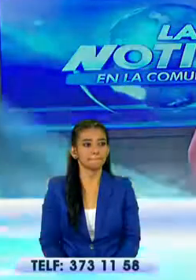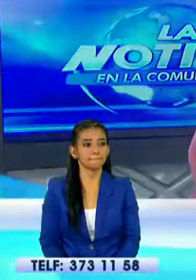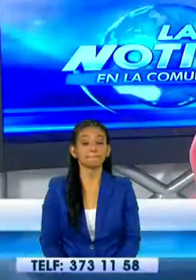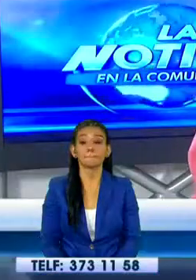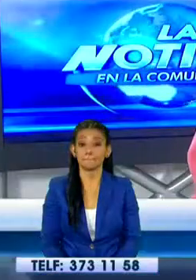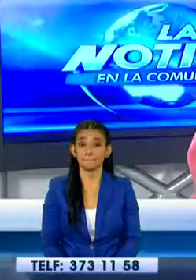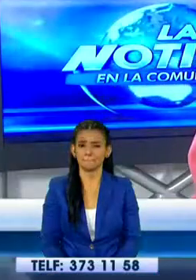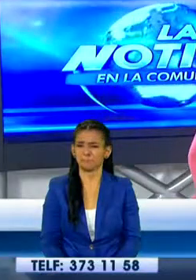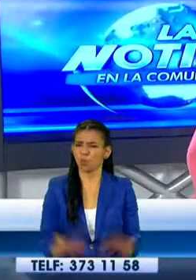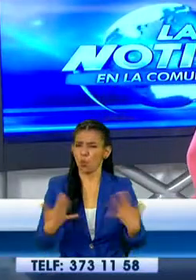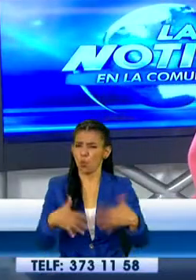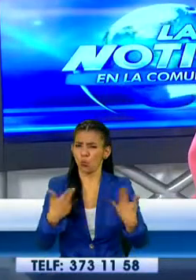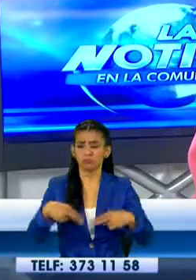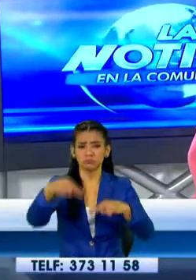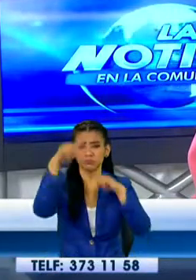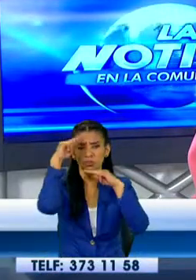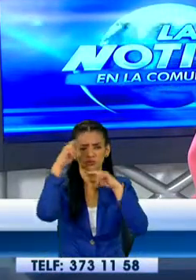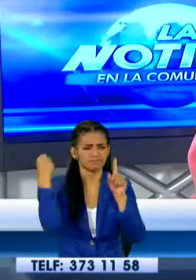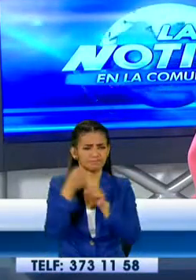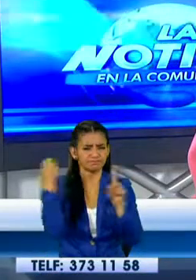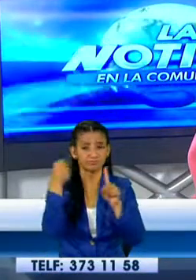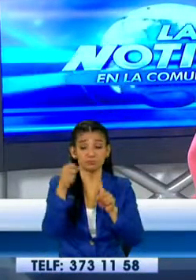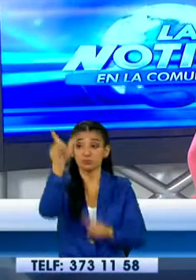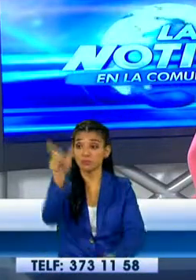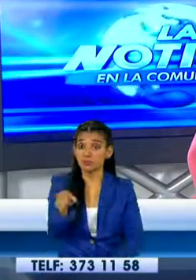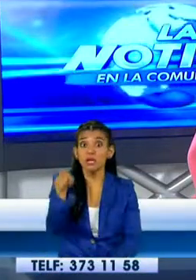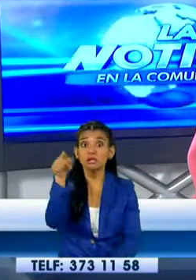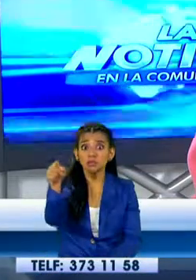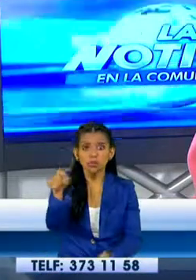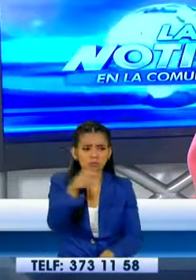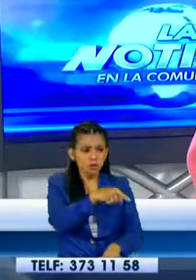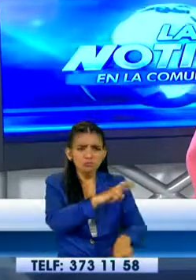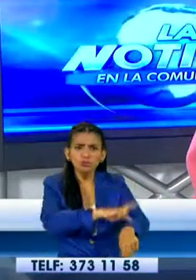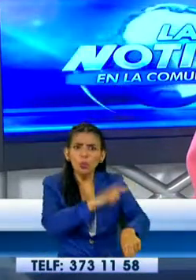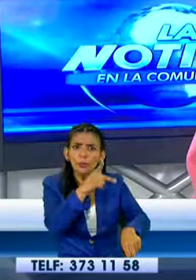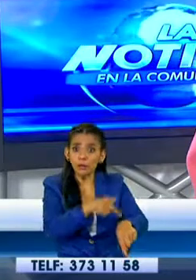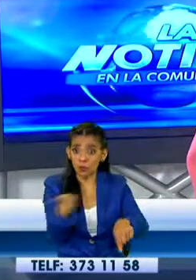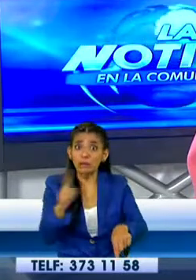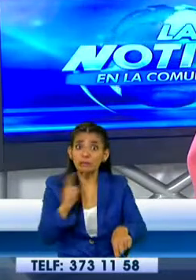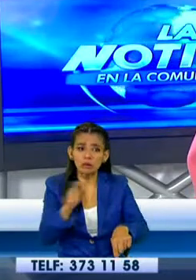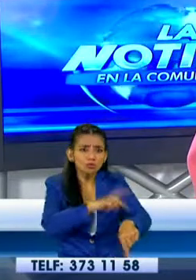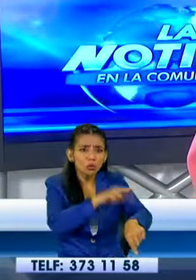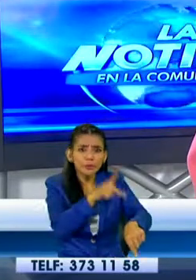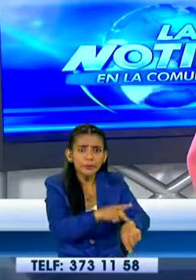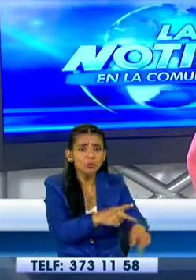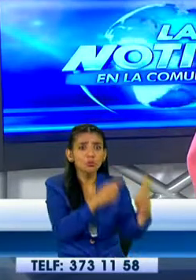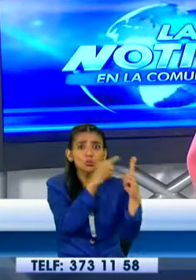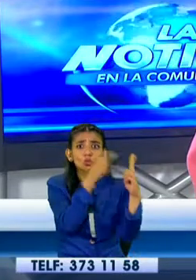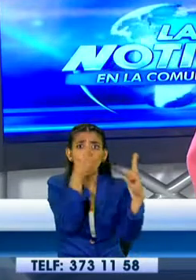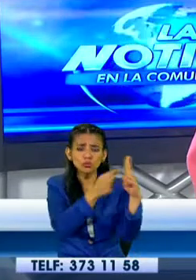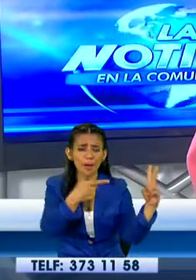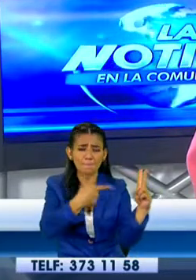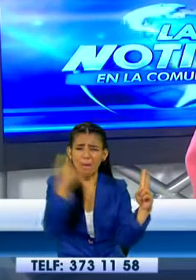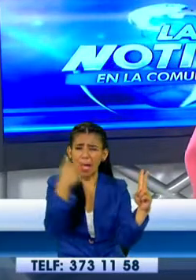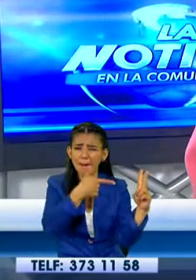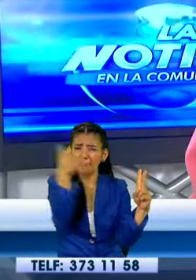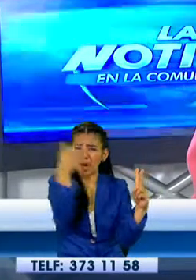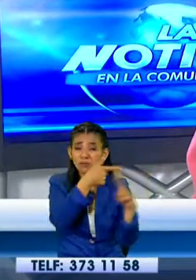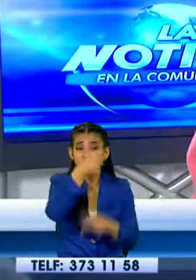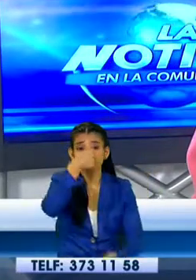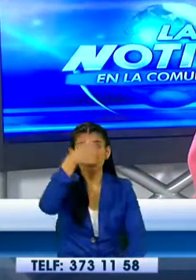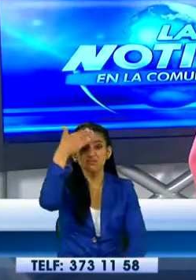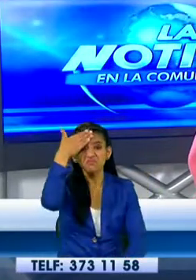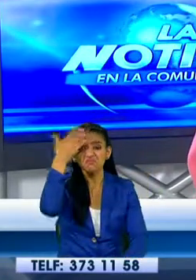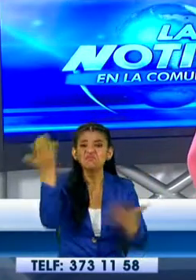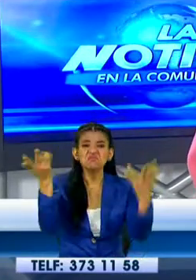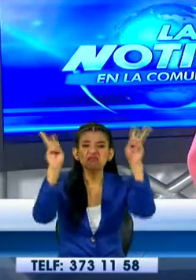Lo que viene es impactante, amigos televidentes. Un hombre habría disparado contra sus dos sobrinos en un sector rural de Santo Domingo de los Áchilas. Al parecer, un problema